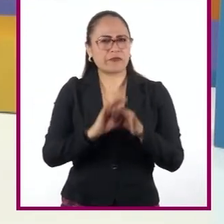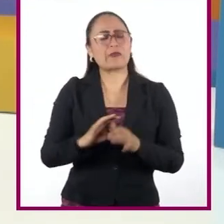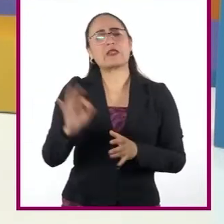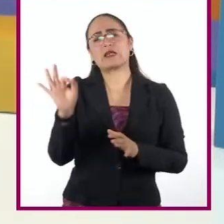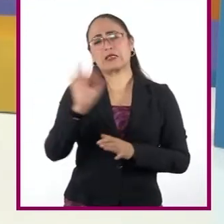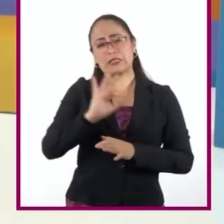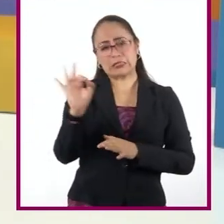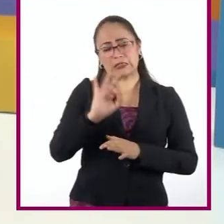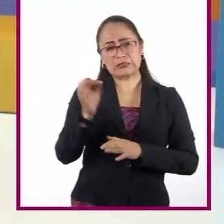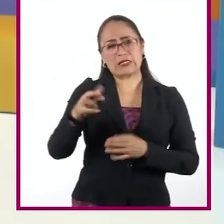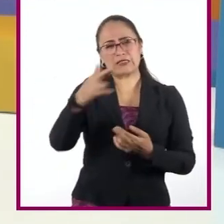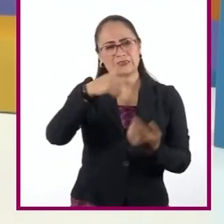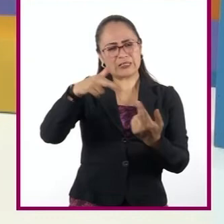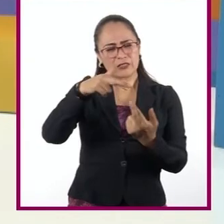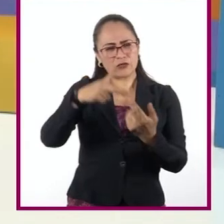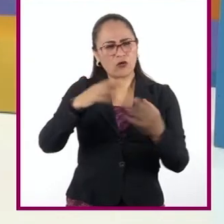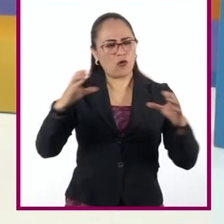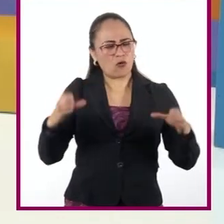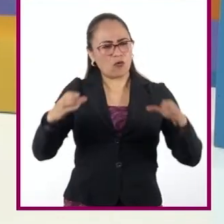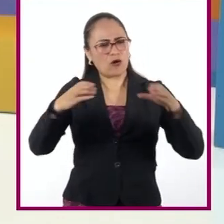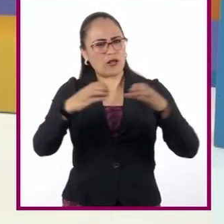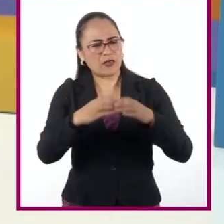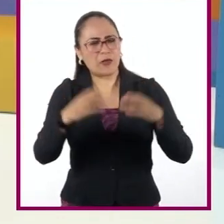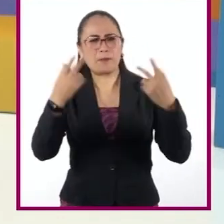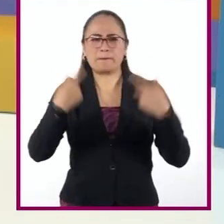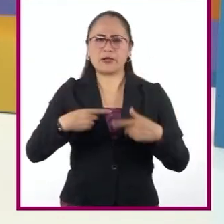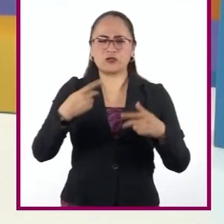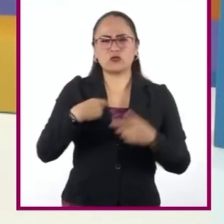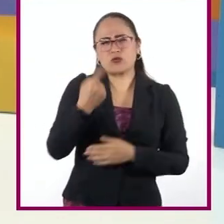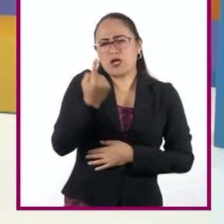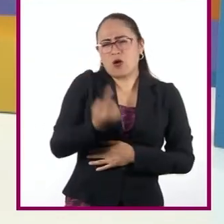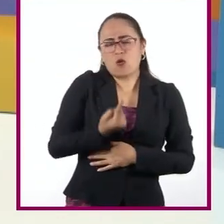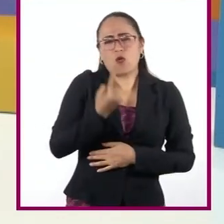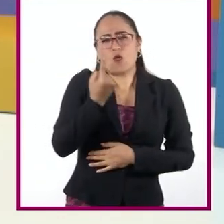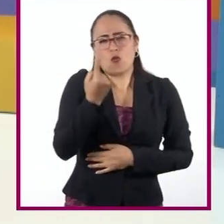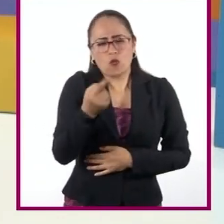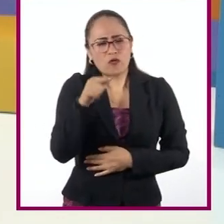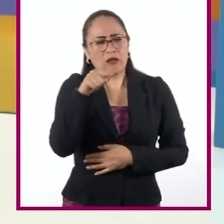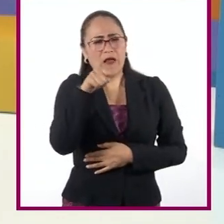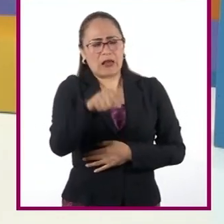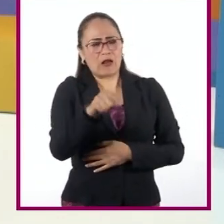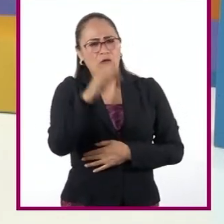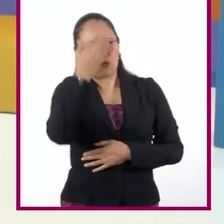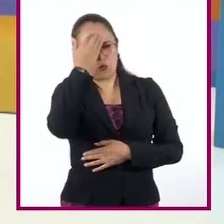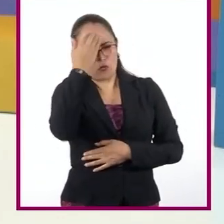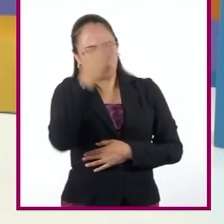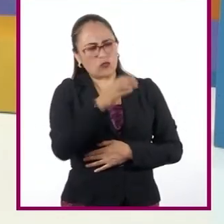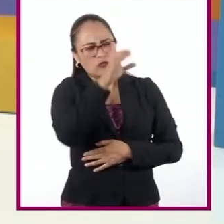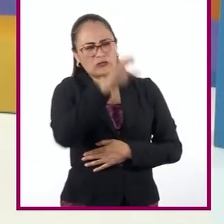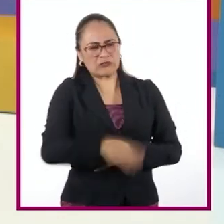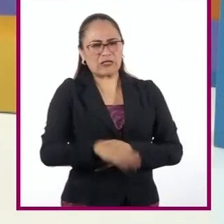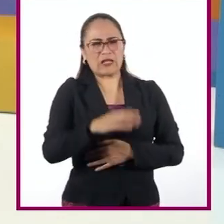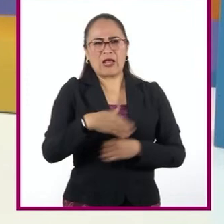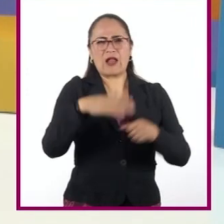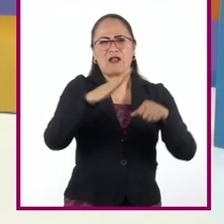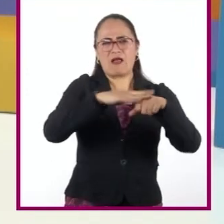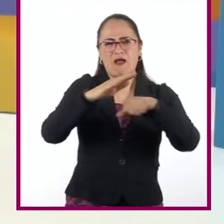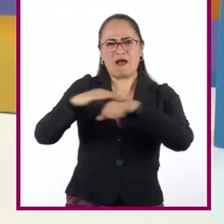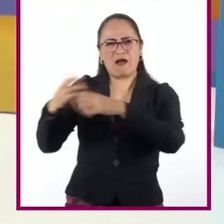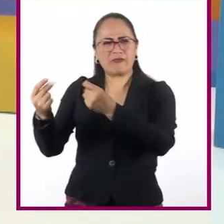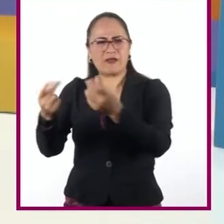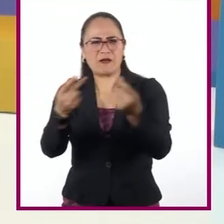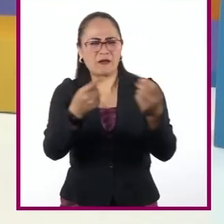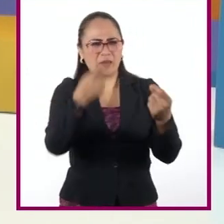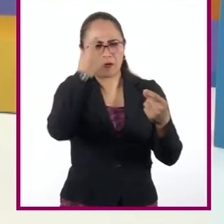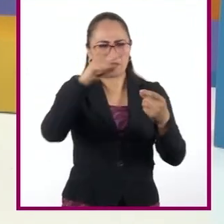localidad o región haya una persona que se conozca por promover la dignidad de todas las demás. No siempre